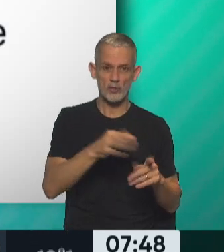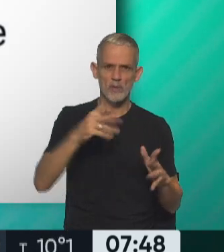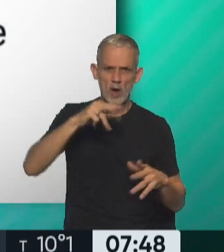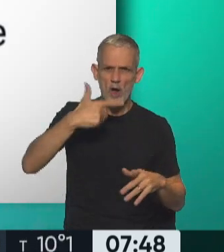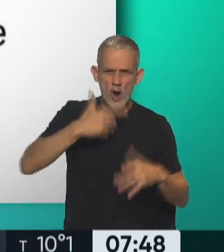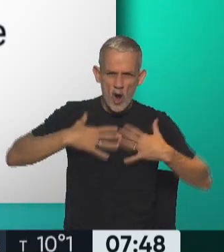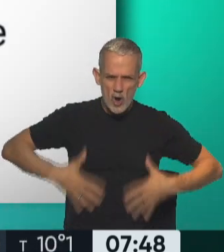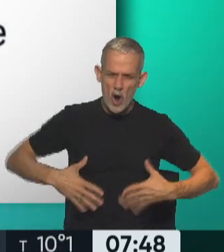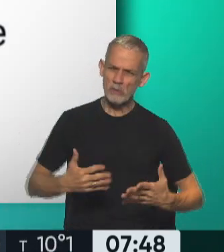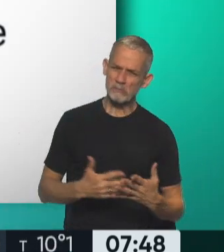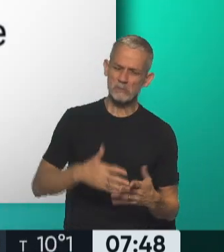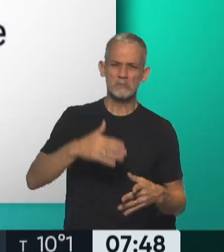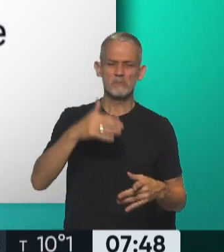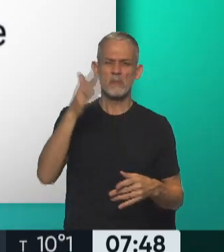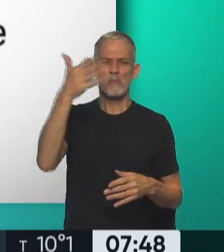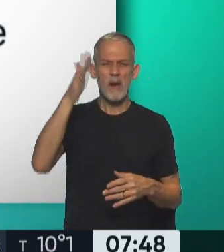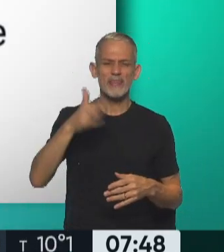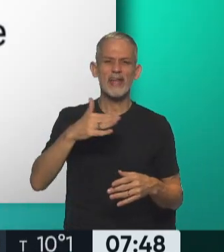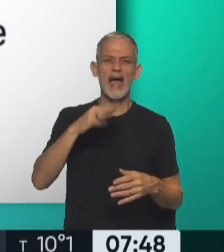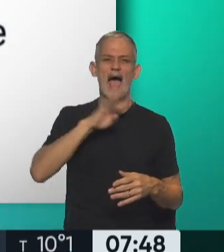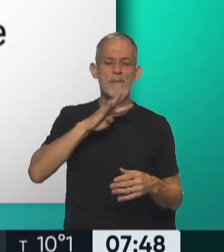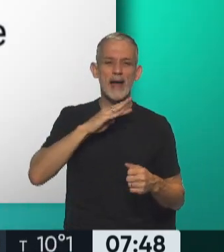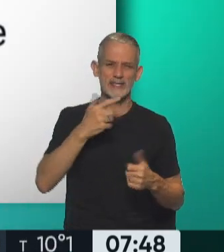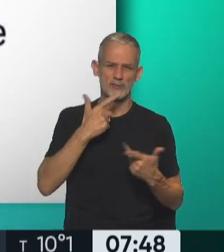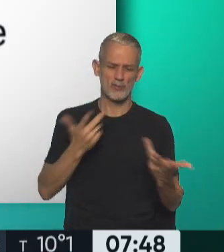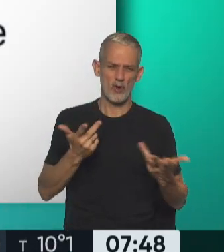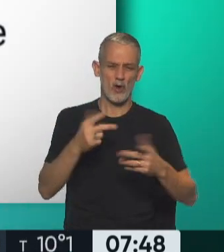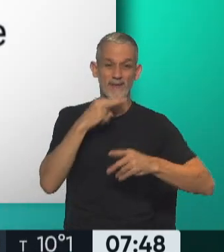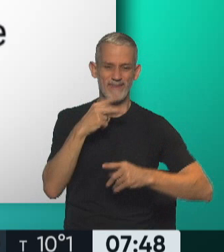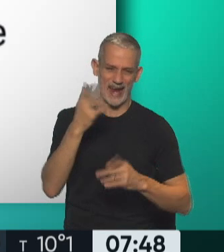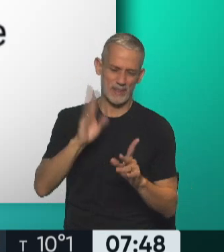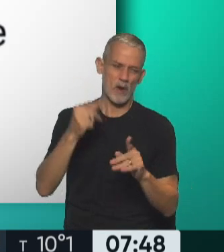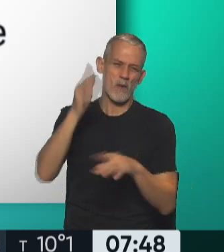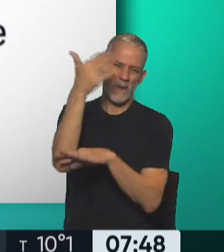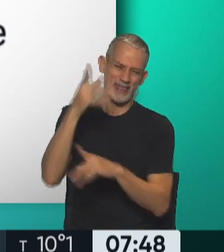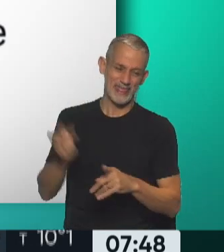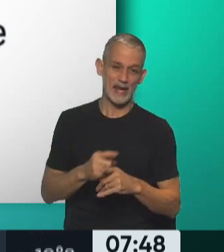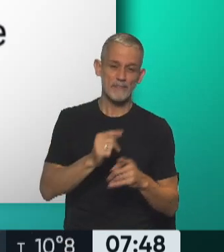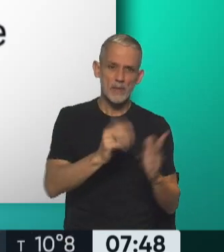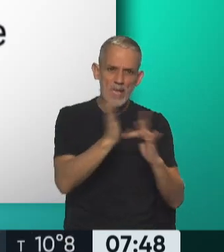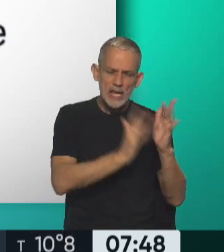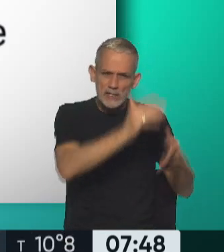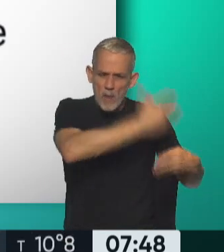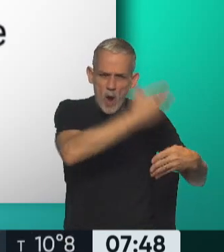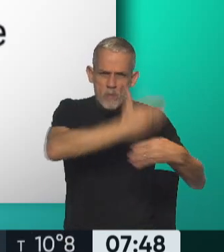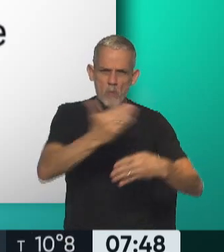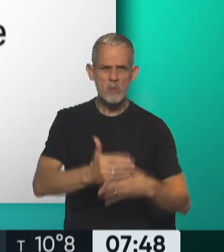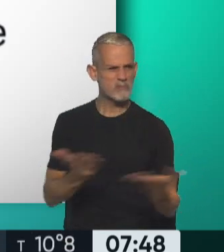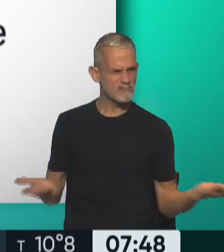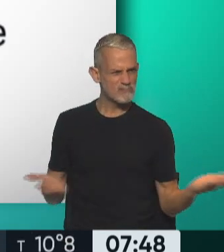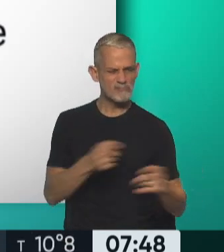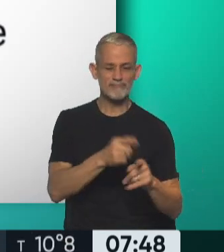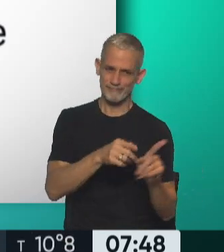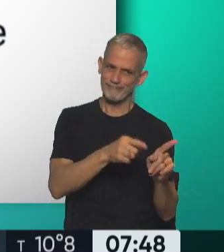verde y amarillo por la bandera de Brasil. Los que han perseguido y defendido el cierre de iglesias se considerarán grandes cristianos. Los